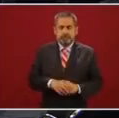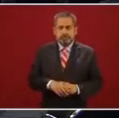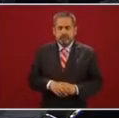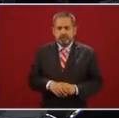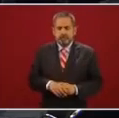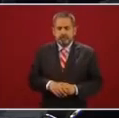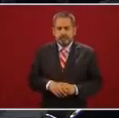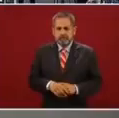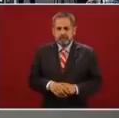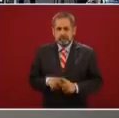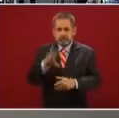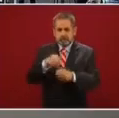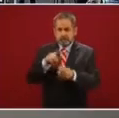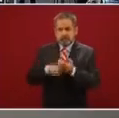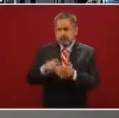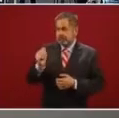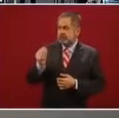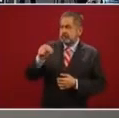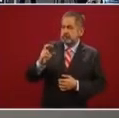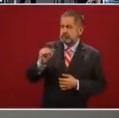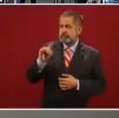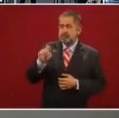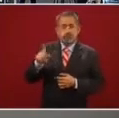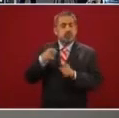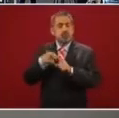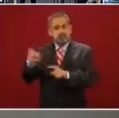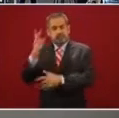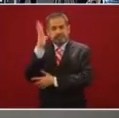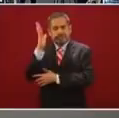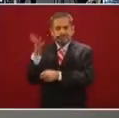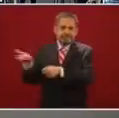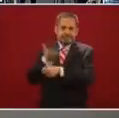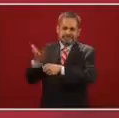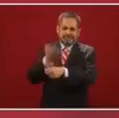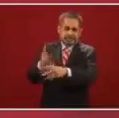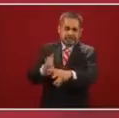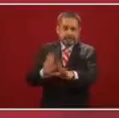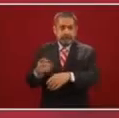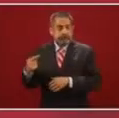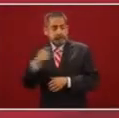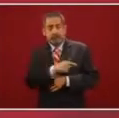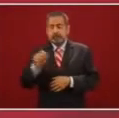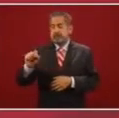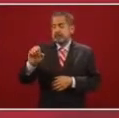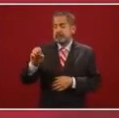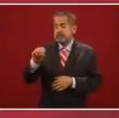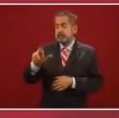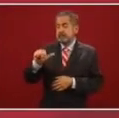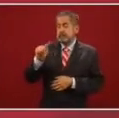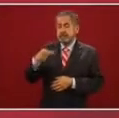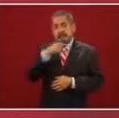tema, no, dentro de San Cristóbal. Uno es el tema de la deforestación. En ese sentido, la Secretaría de Medio Ambiente y Recursos Humanos